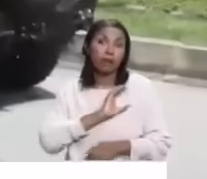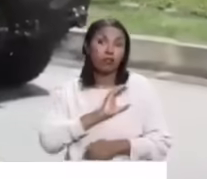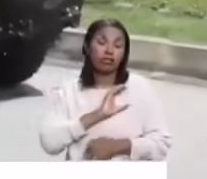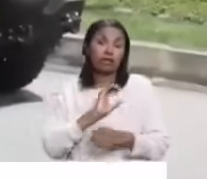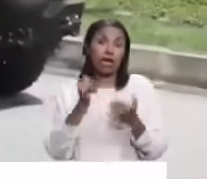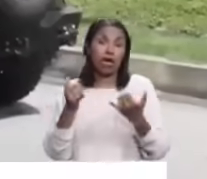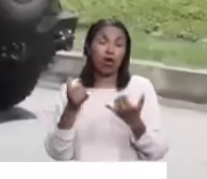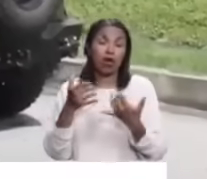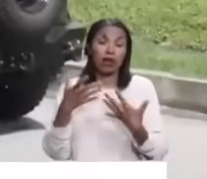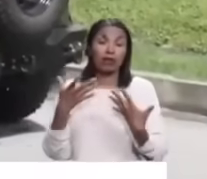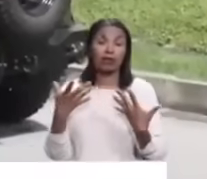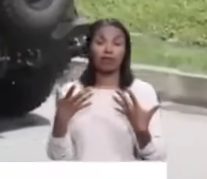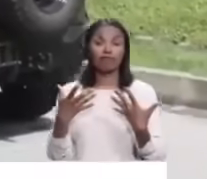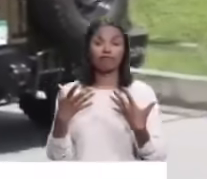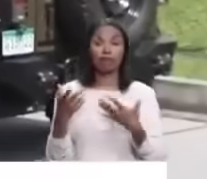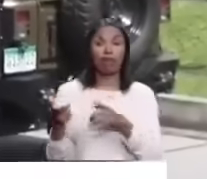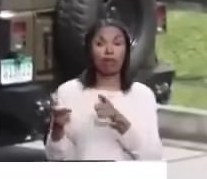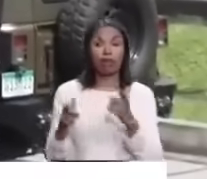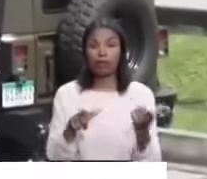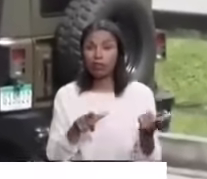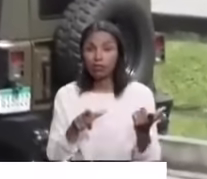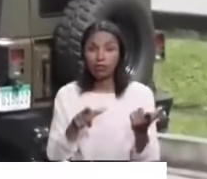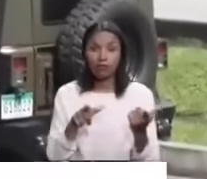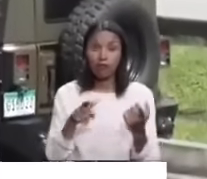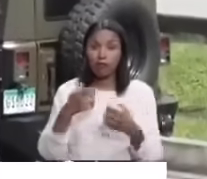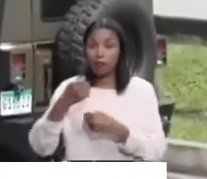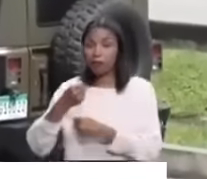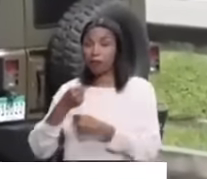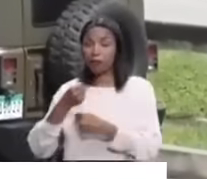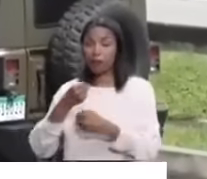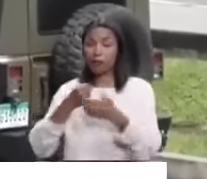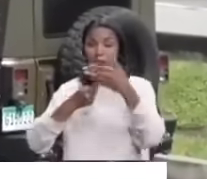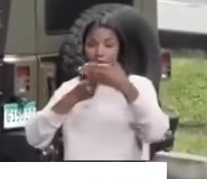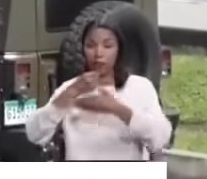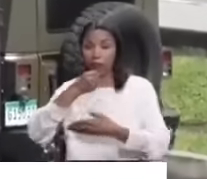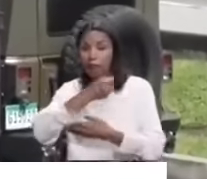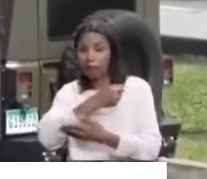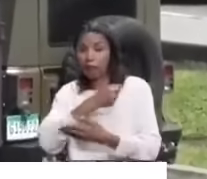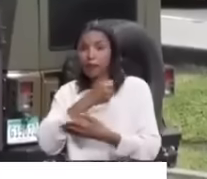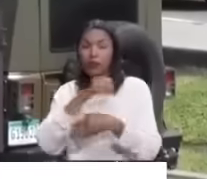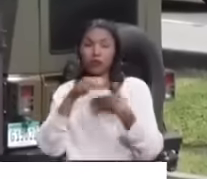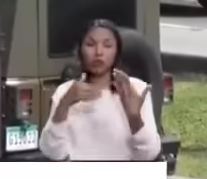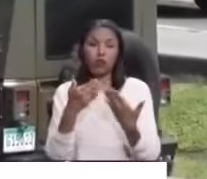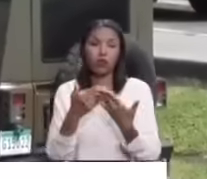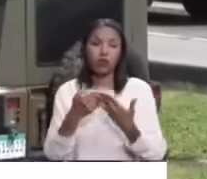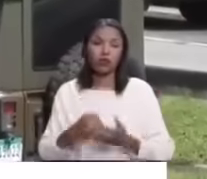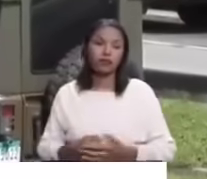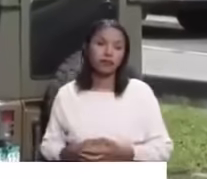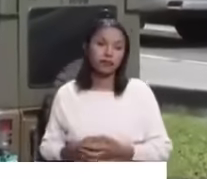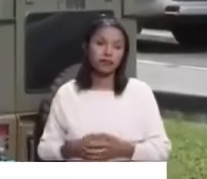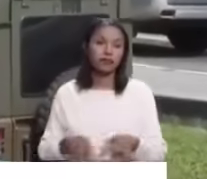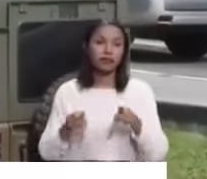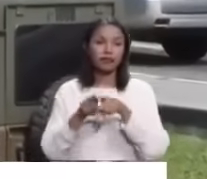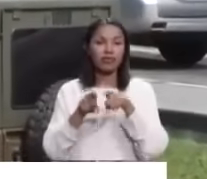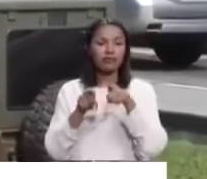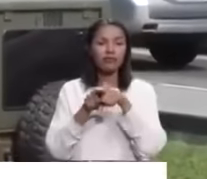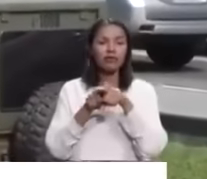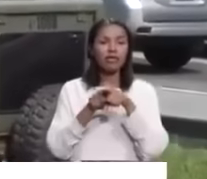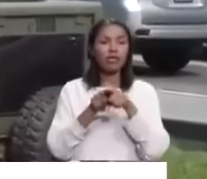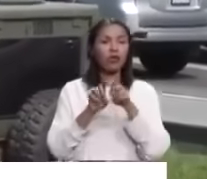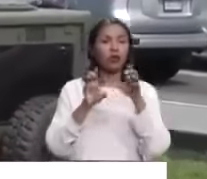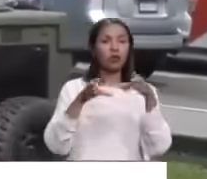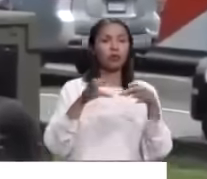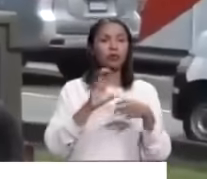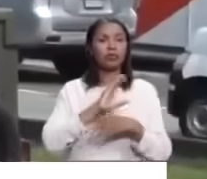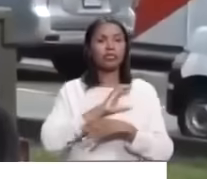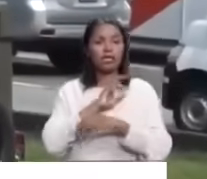tanto de las Fuerzas Especiales como tú decías, también la Unidad de Explosivos, miembros de la Policía Nacional regular que